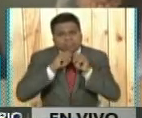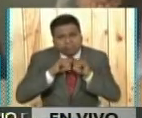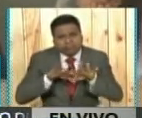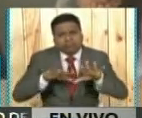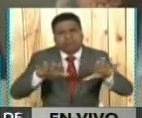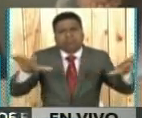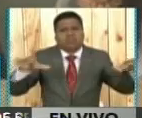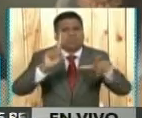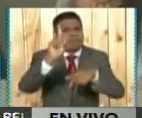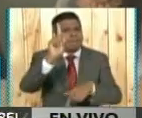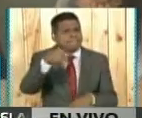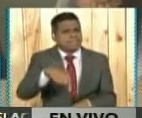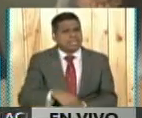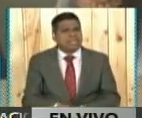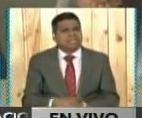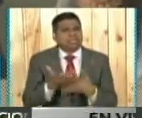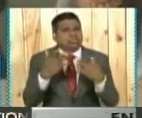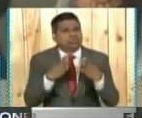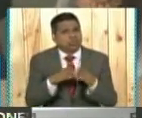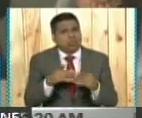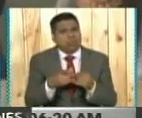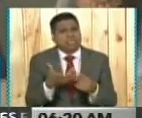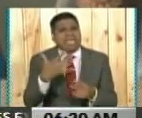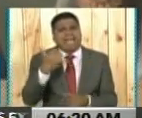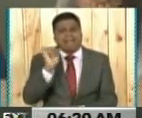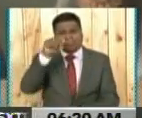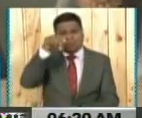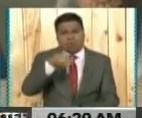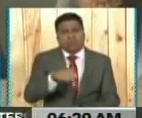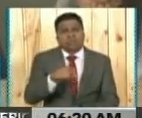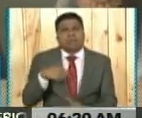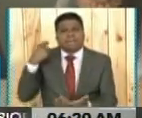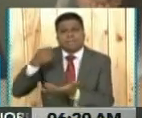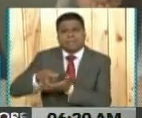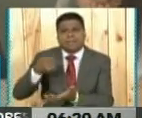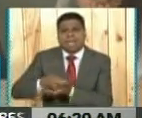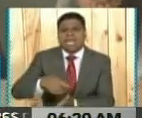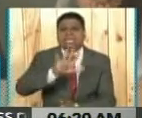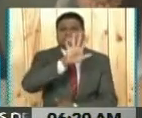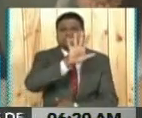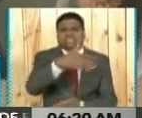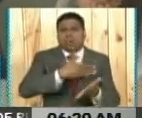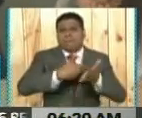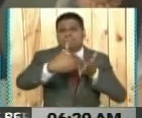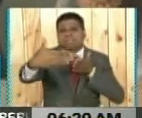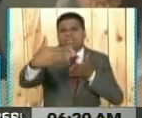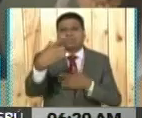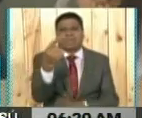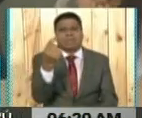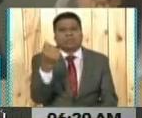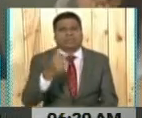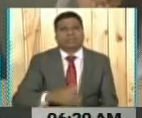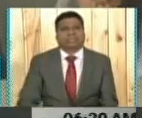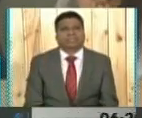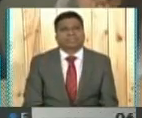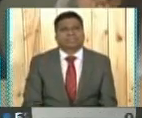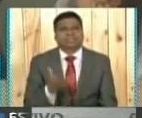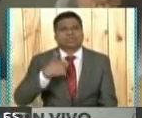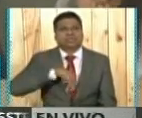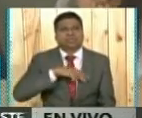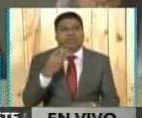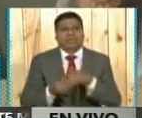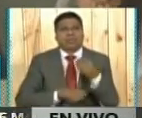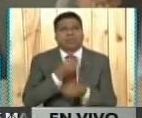de la infraestructura existente, con una inversión de más de 5 millardos de bolívares. Hemos